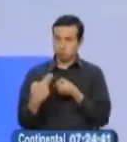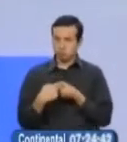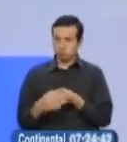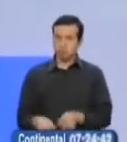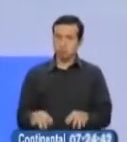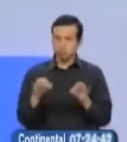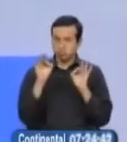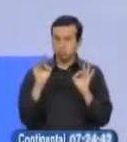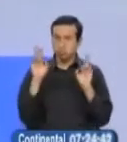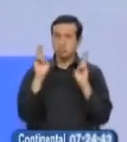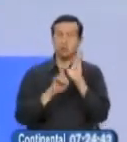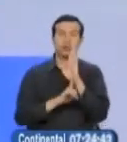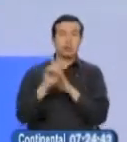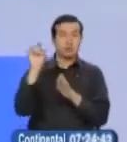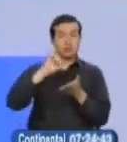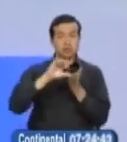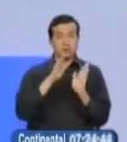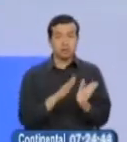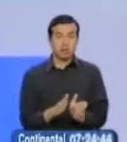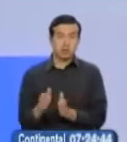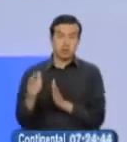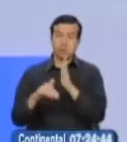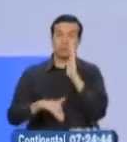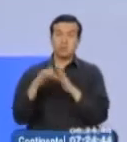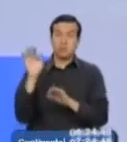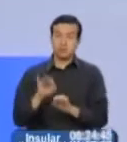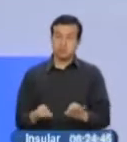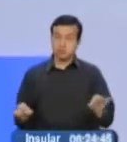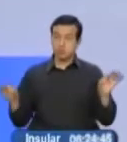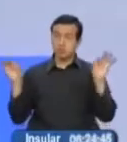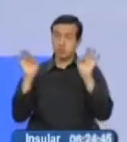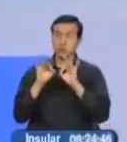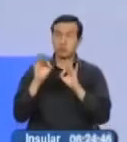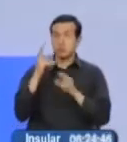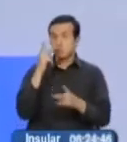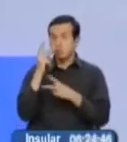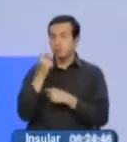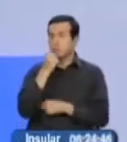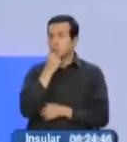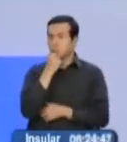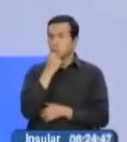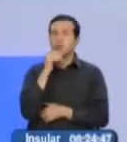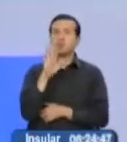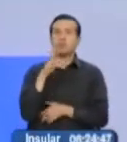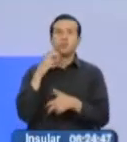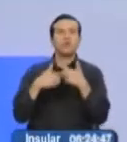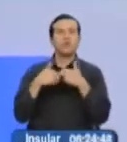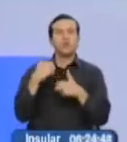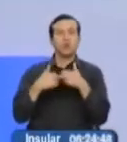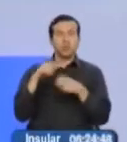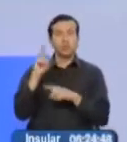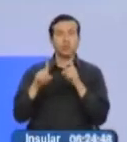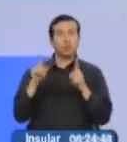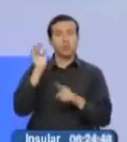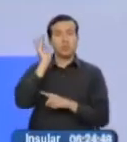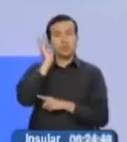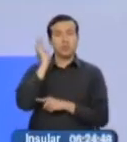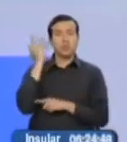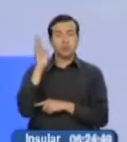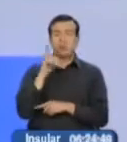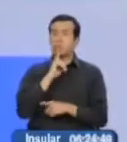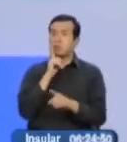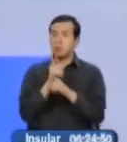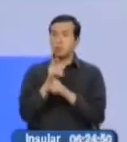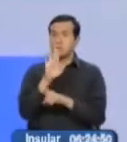ver con el desarrollo urbano. Pero además de eso, identifica cuáles son aquellos problemas que las mujeres confrontamos en las ciudades